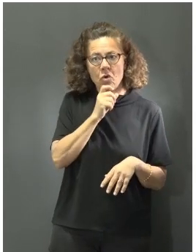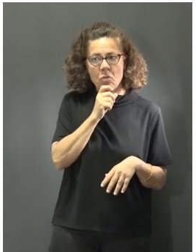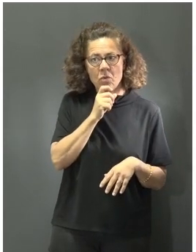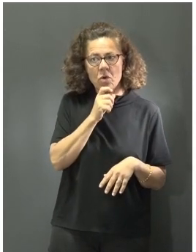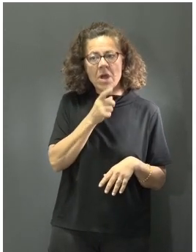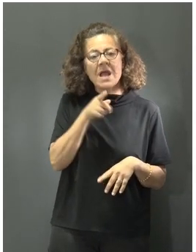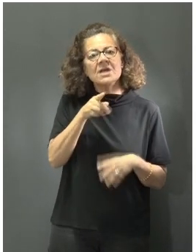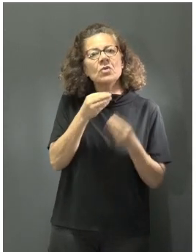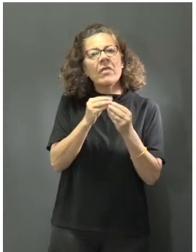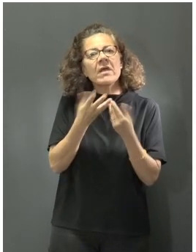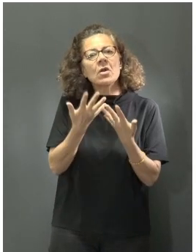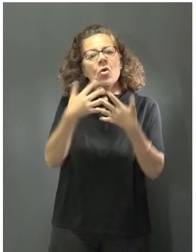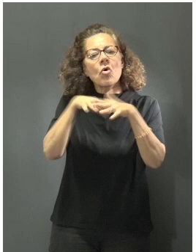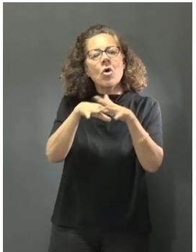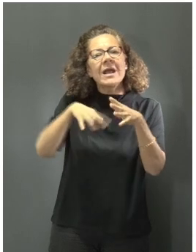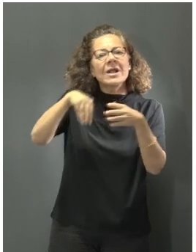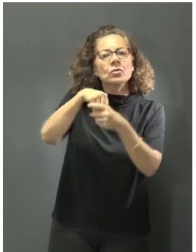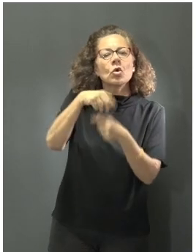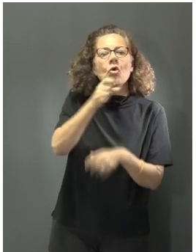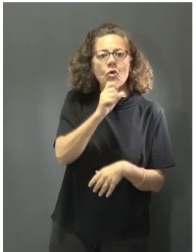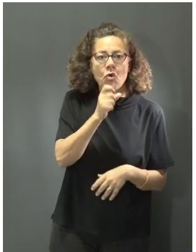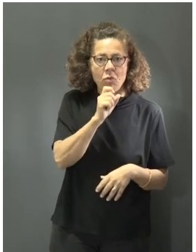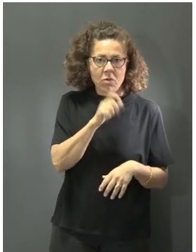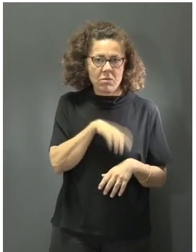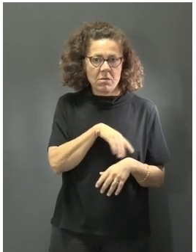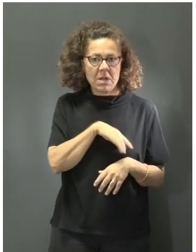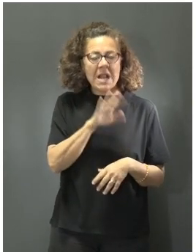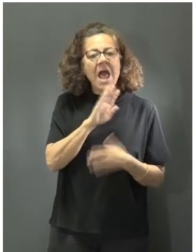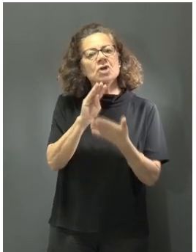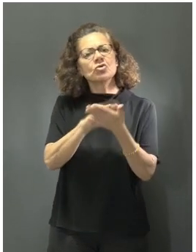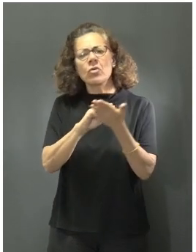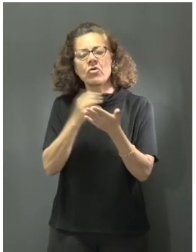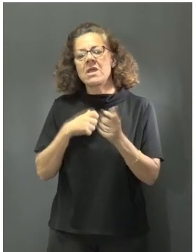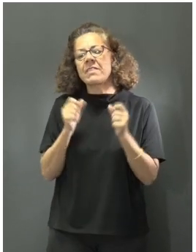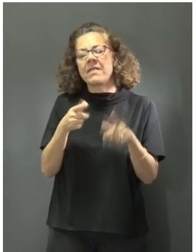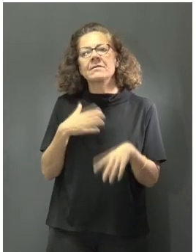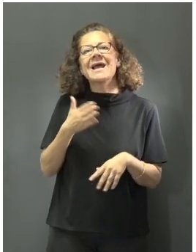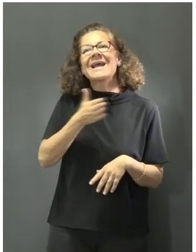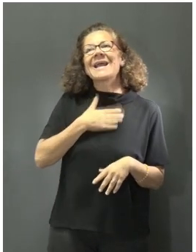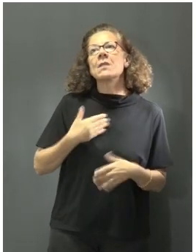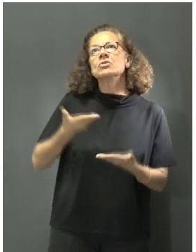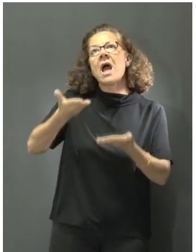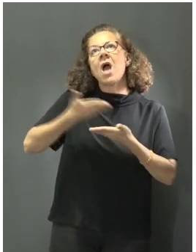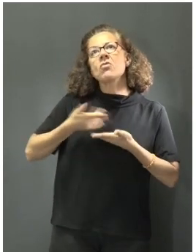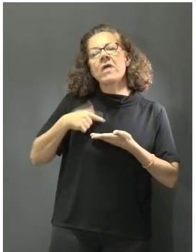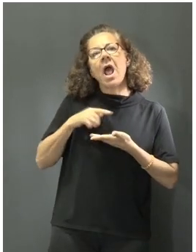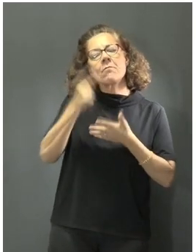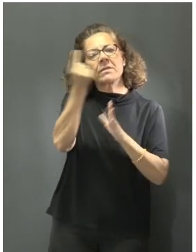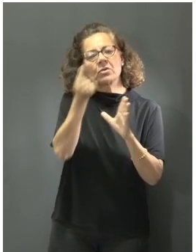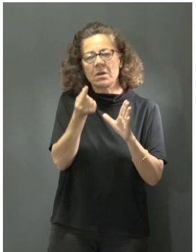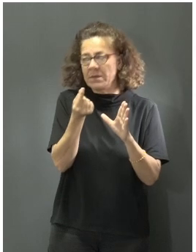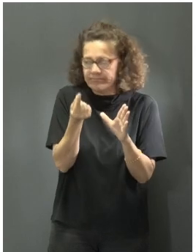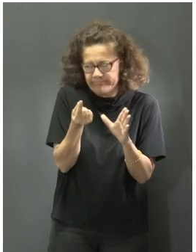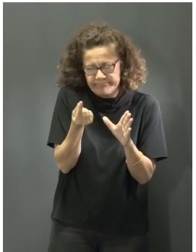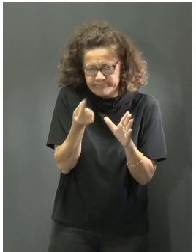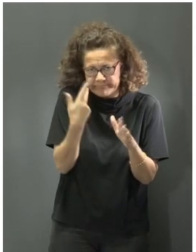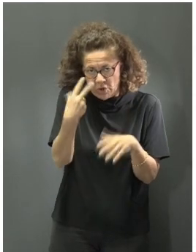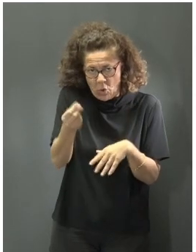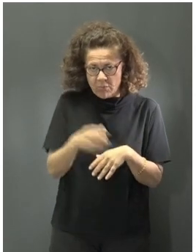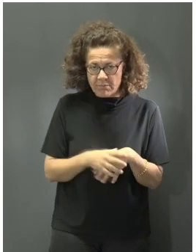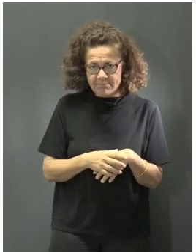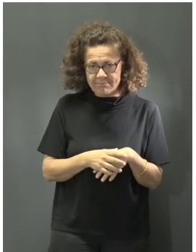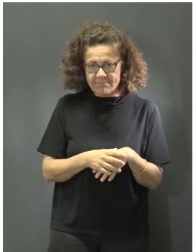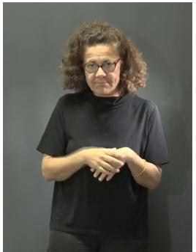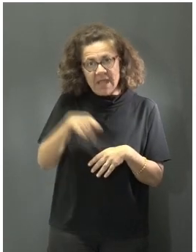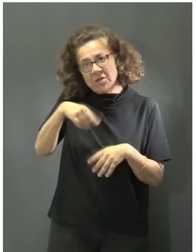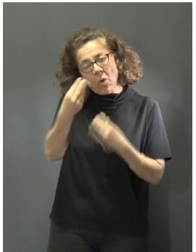más inclusivo para todas las personas, ¿no? No, la solución te viene dada. Queremos que nos ayudéis a poner pictogramas. Dices, hombre, pues no, espérate que eso no